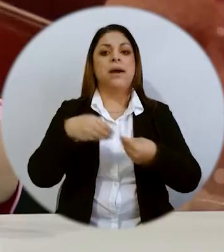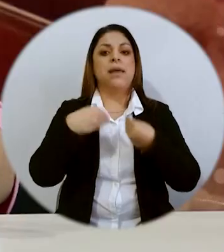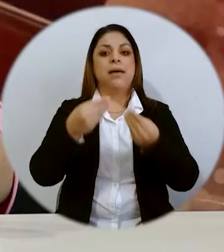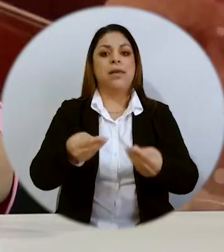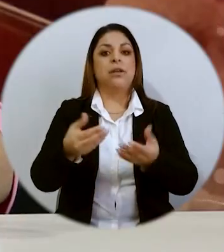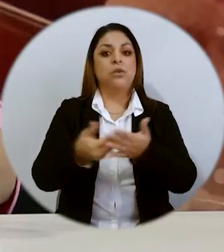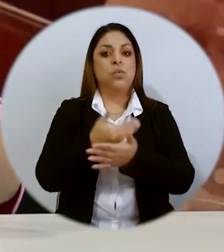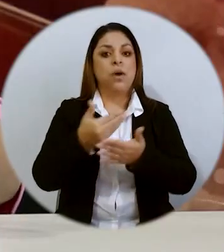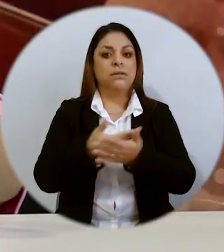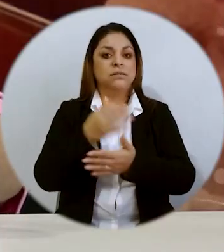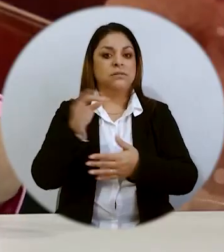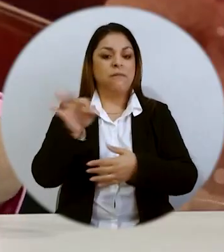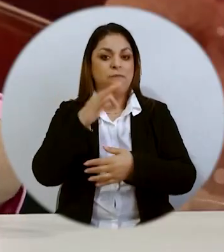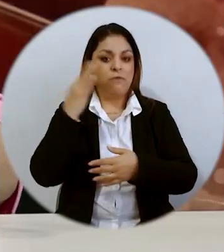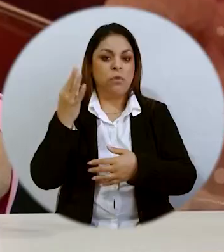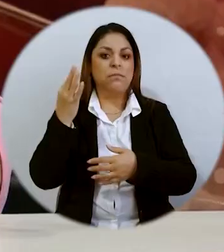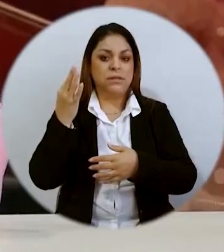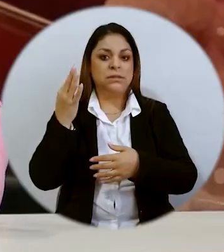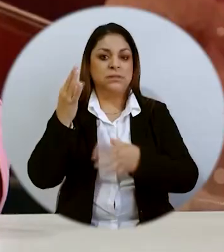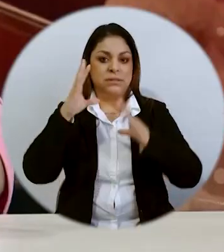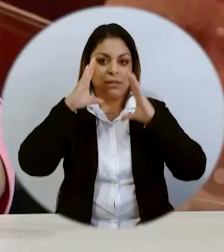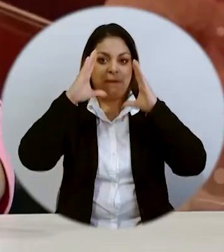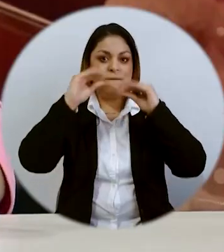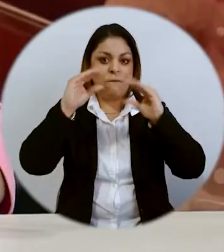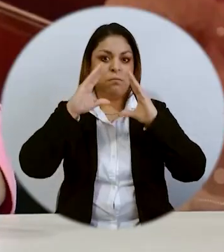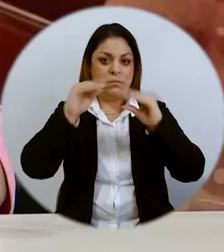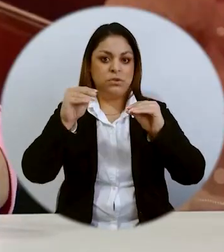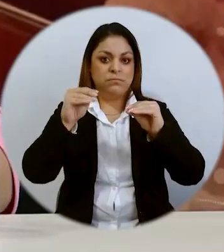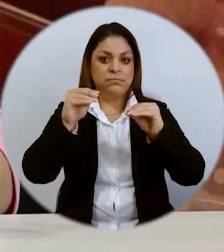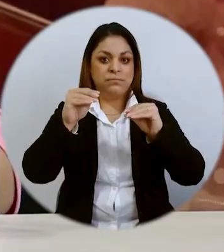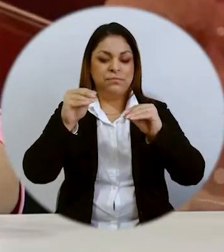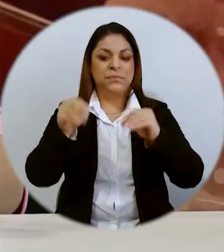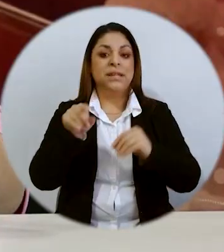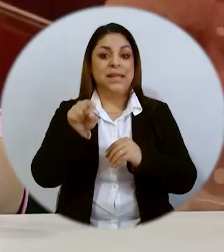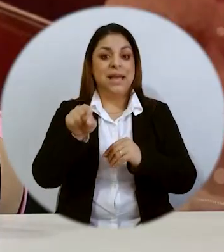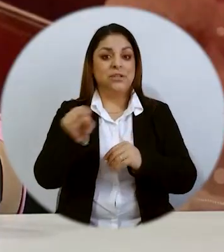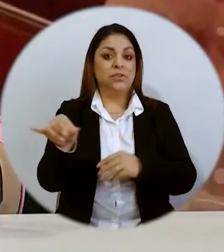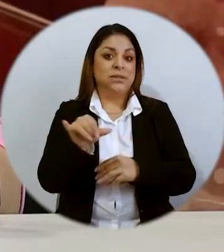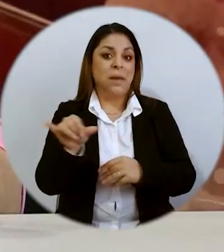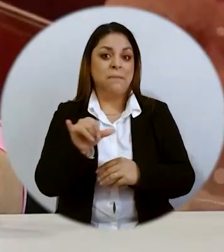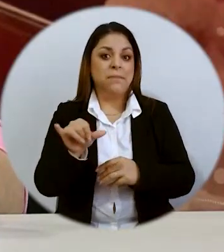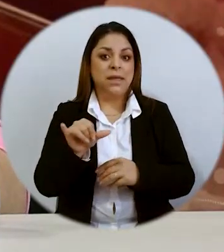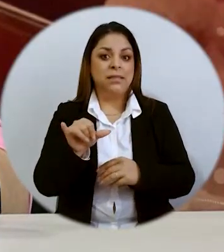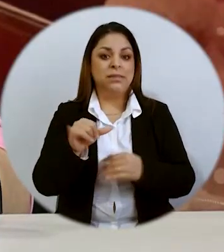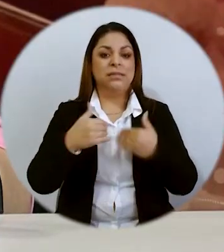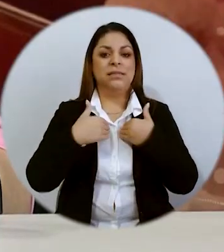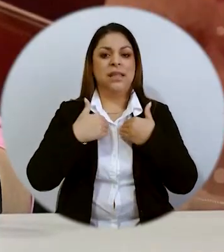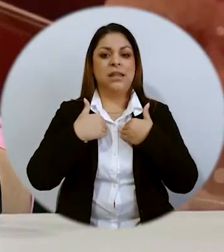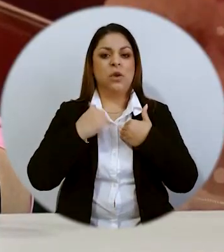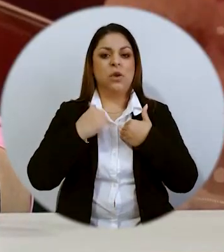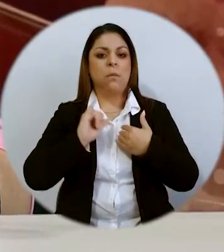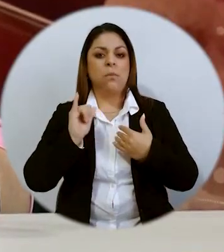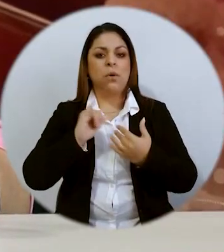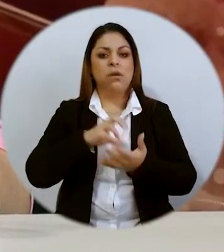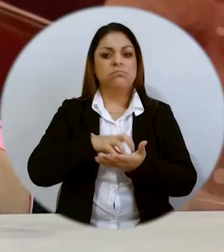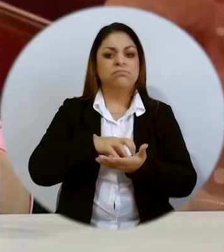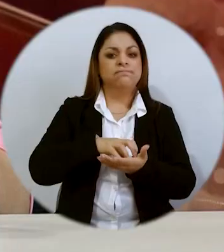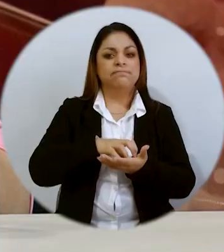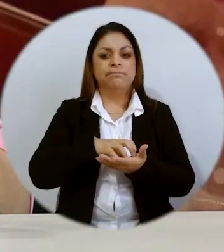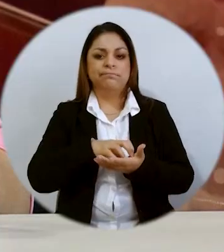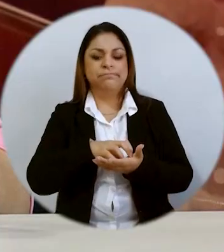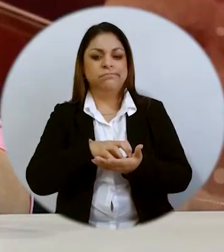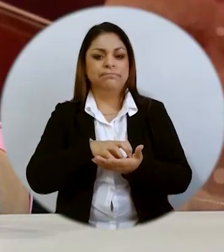nuevas formas de esa información, ir más allá. Y eso también genera